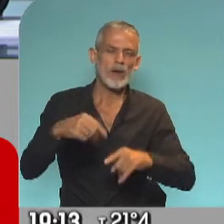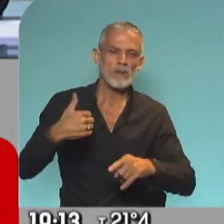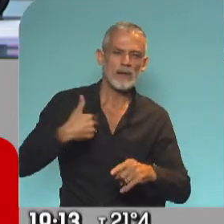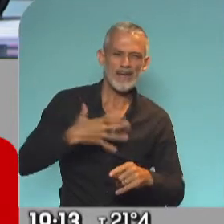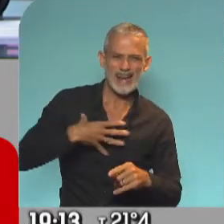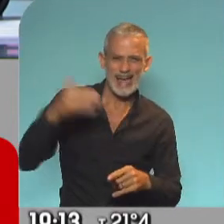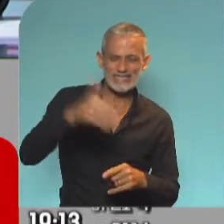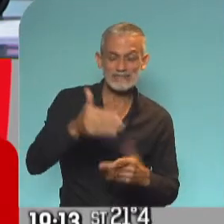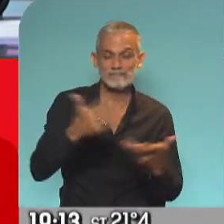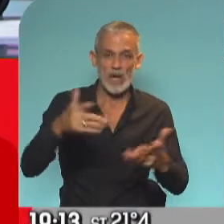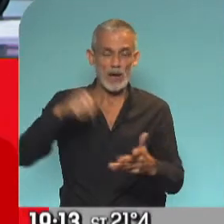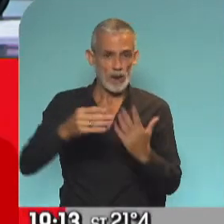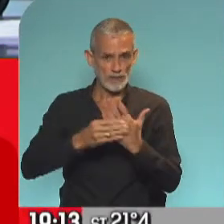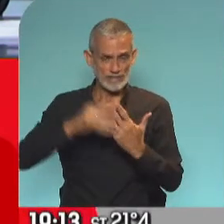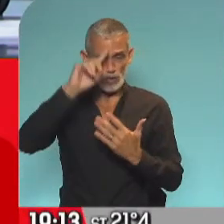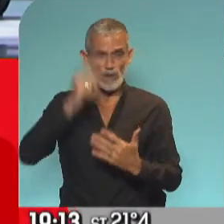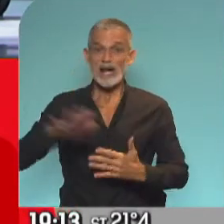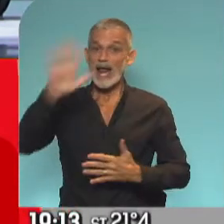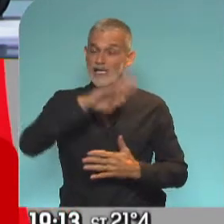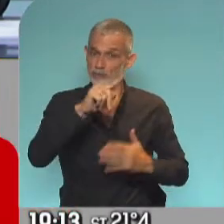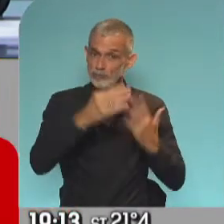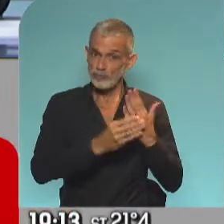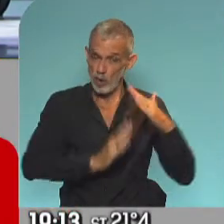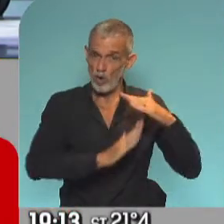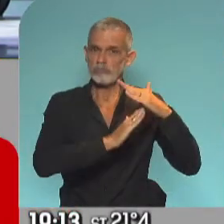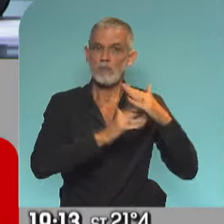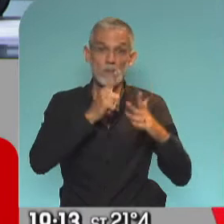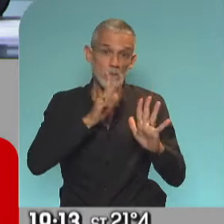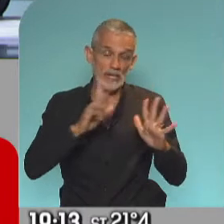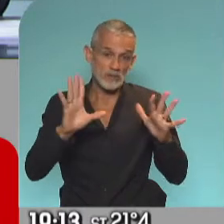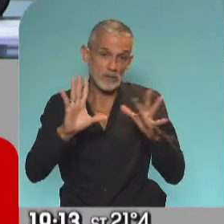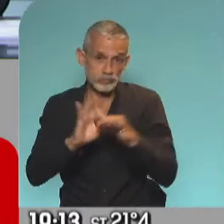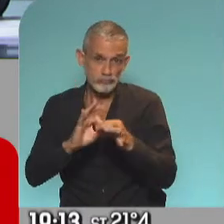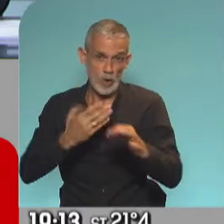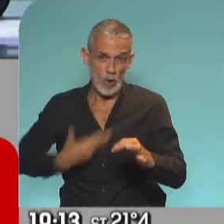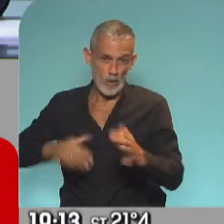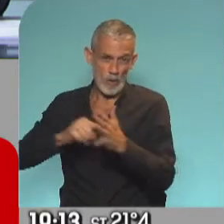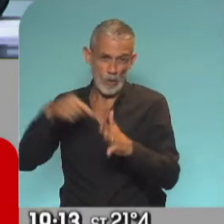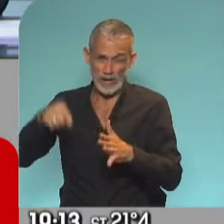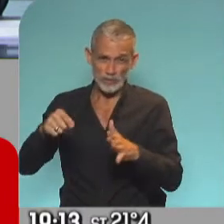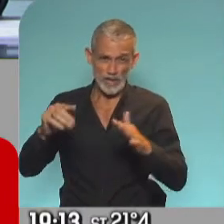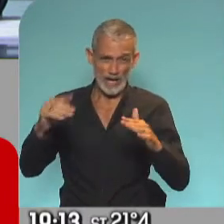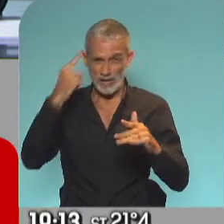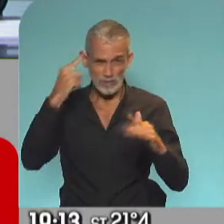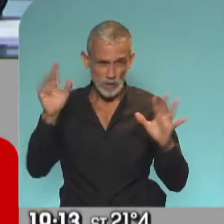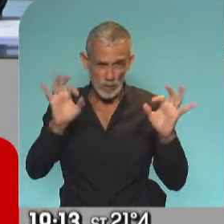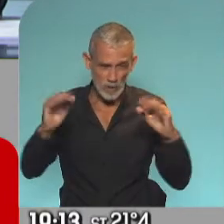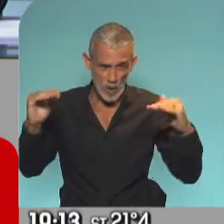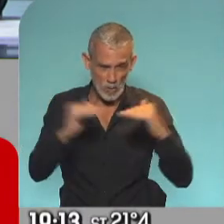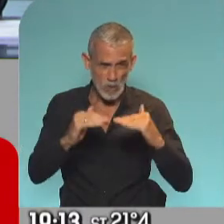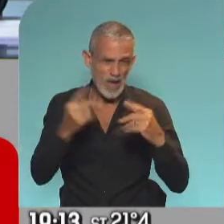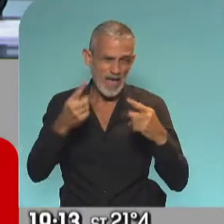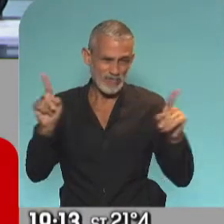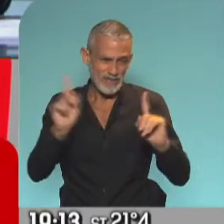la Nación, el Ministerio de Educación de la Nación, parece alineado a la postura del gobierno de la ciudad de Buenos Aires. ¿Es así? Hoy no tienen una